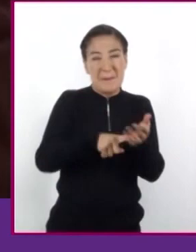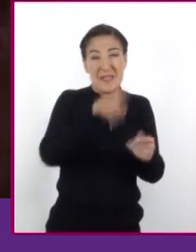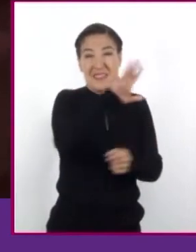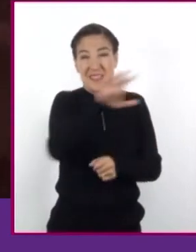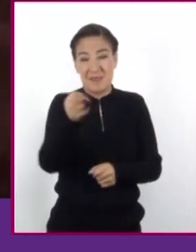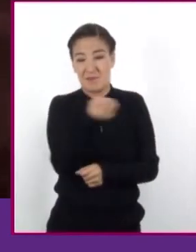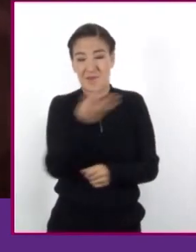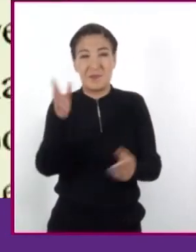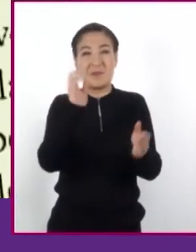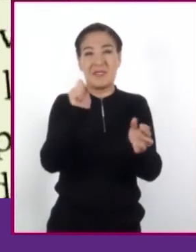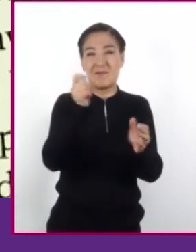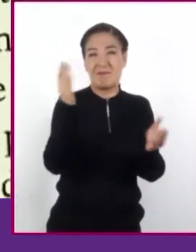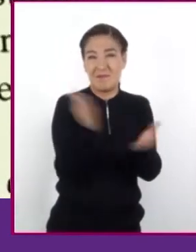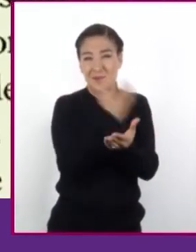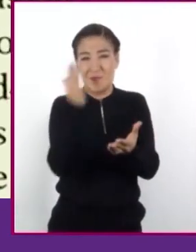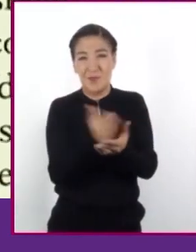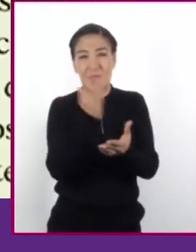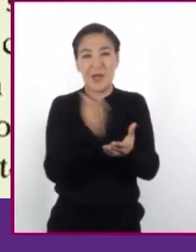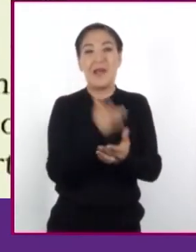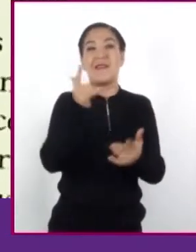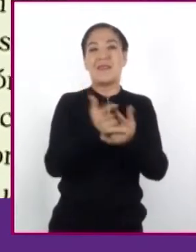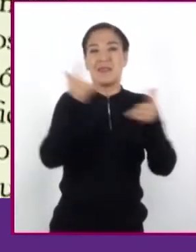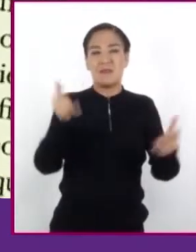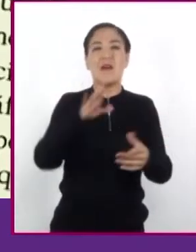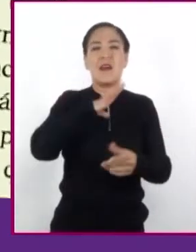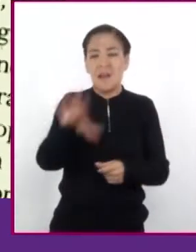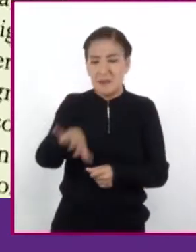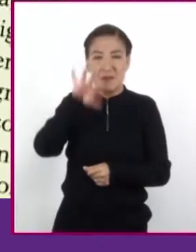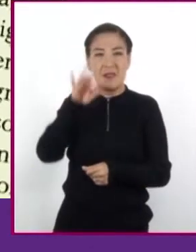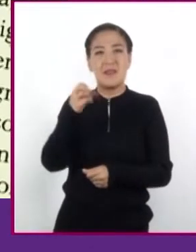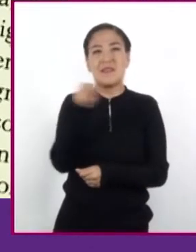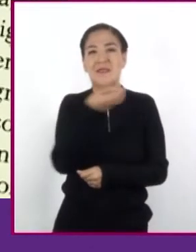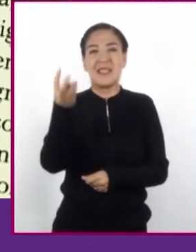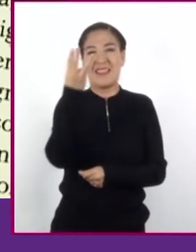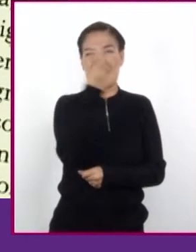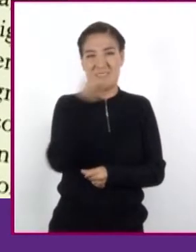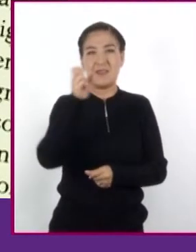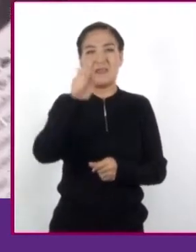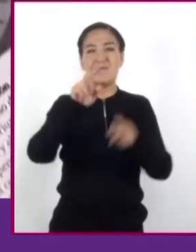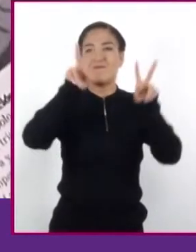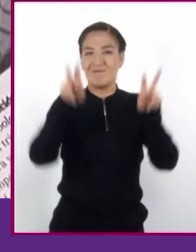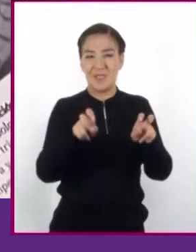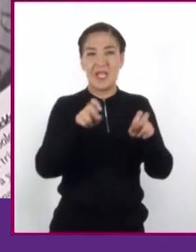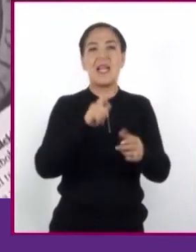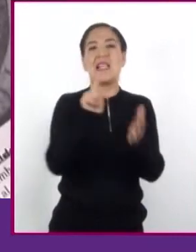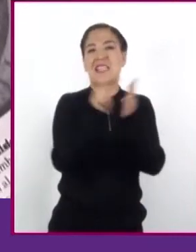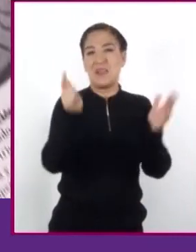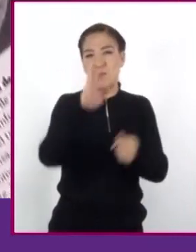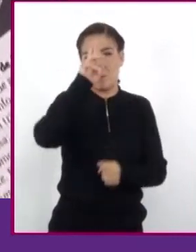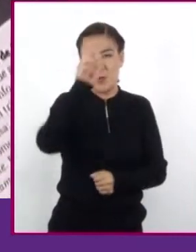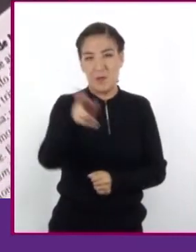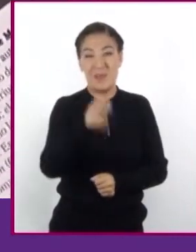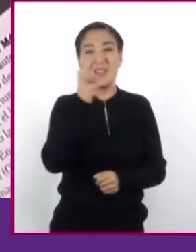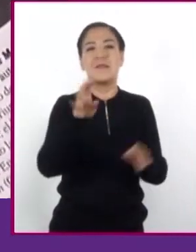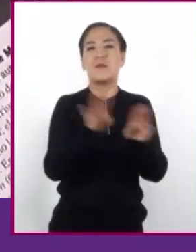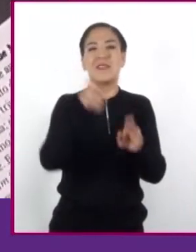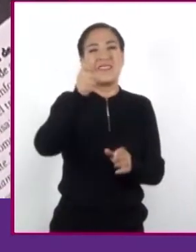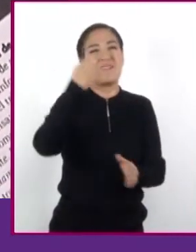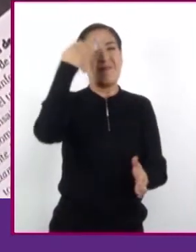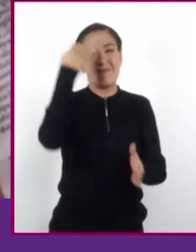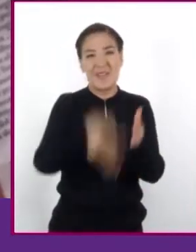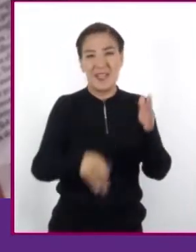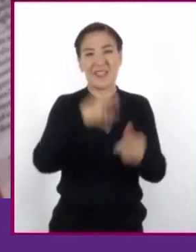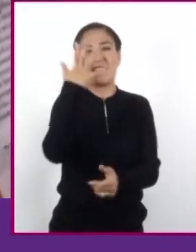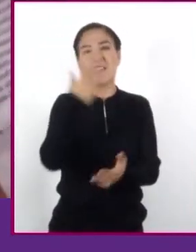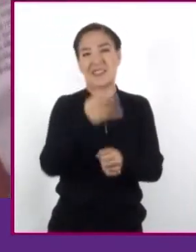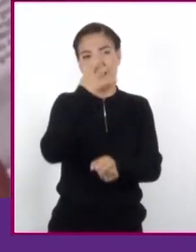archivados por la Inquisición, el historiador localizó 300 titulados Libros Prohibidos, cantidad que ubica a esta falta en el quinto lugar